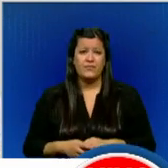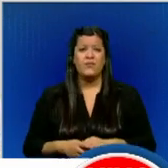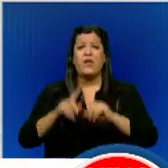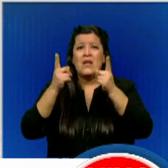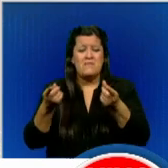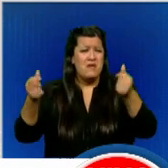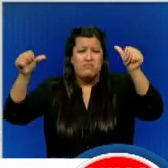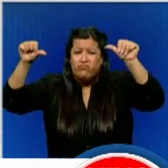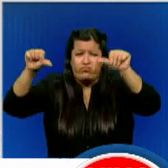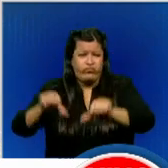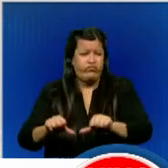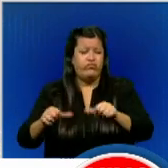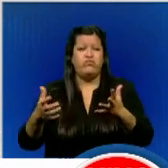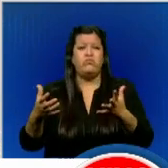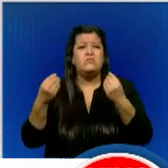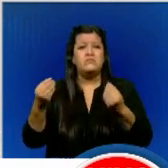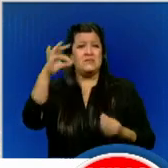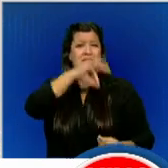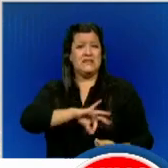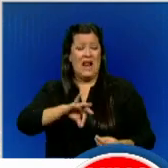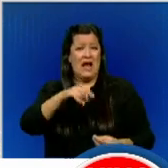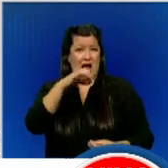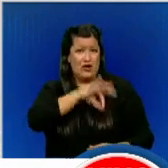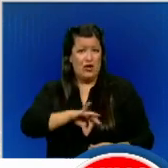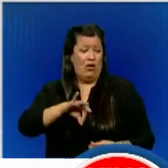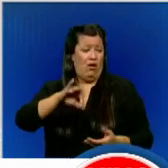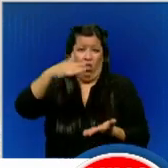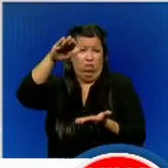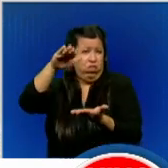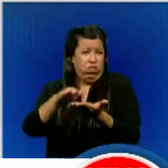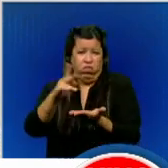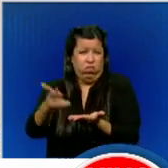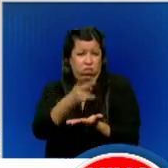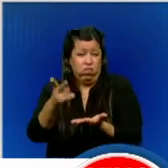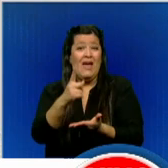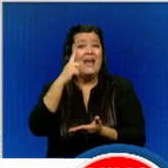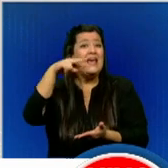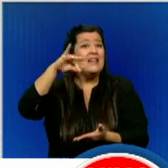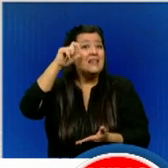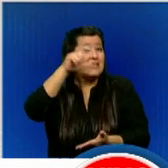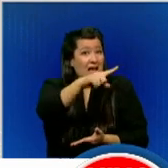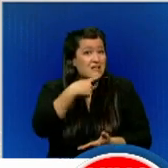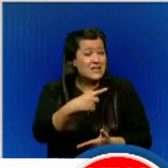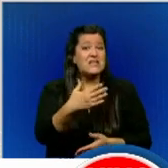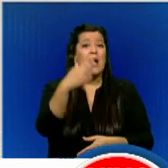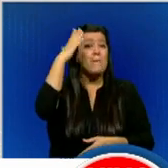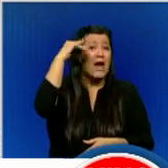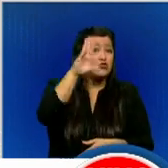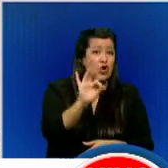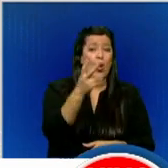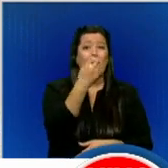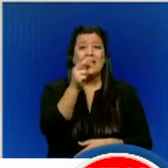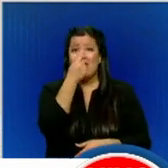caída en salario social me dio por indec marzo 2021